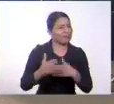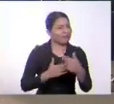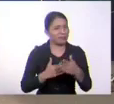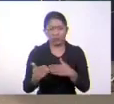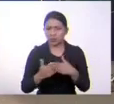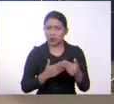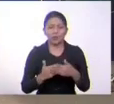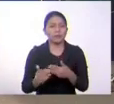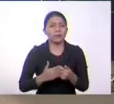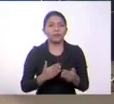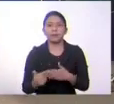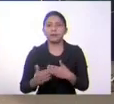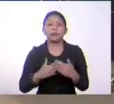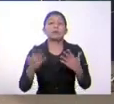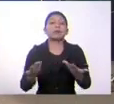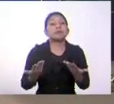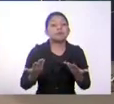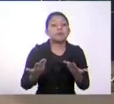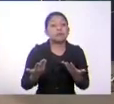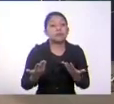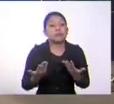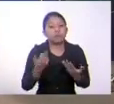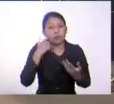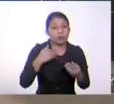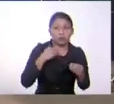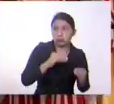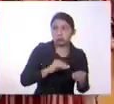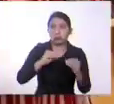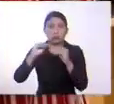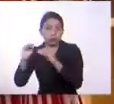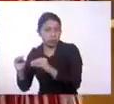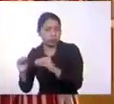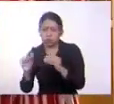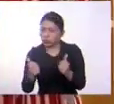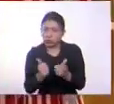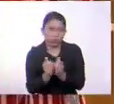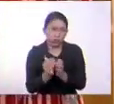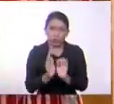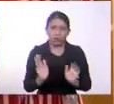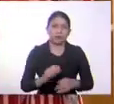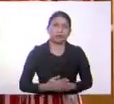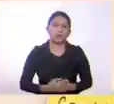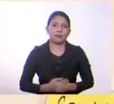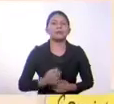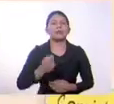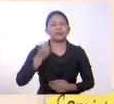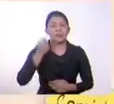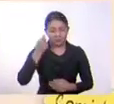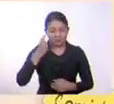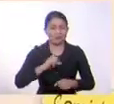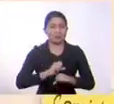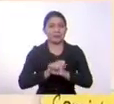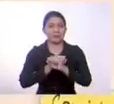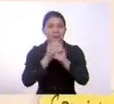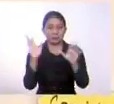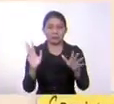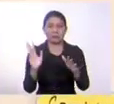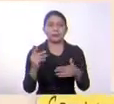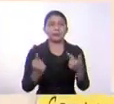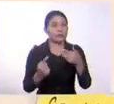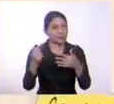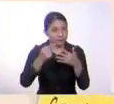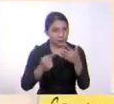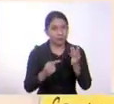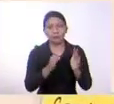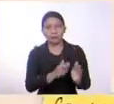también el asilo si te vas también de forma regular. Muy bien, entonces ahora ya tenemos los tipos un poco más